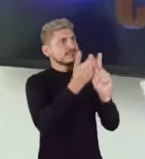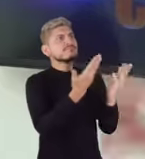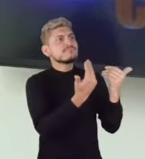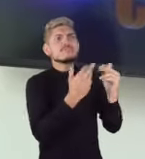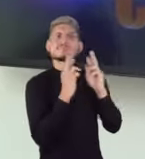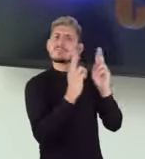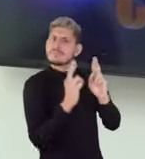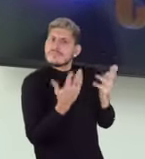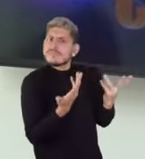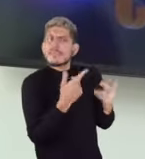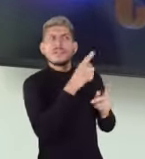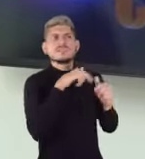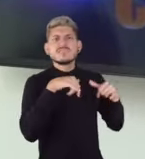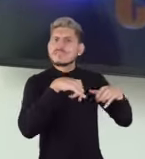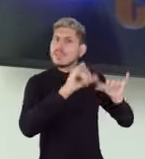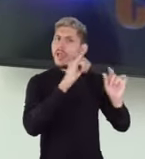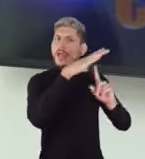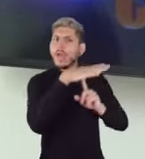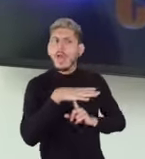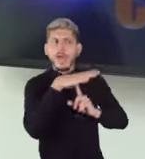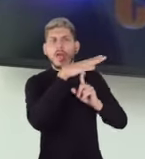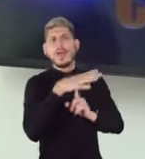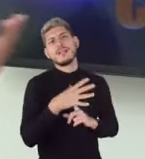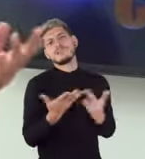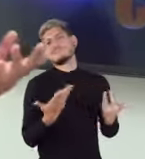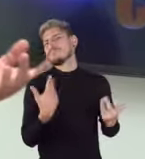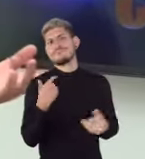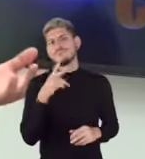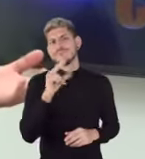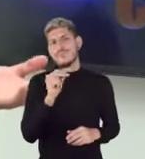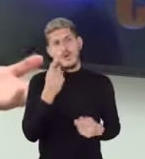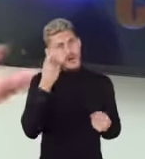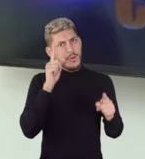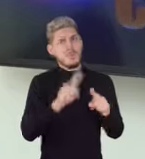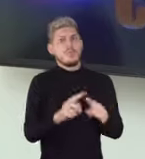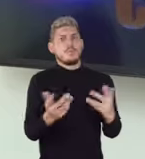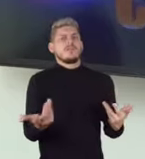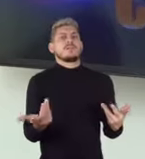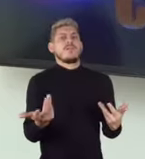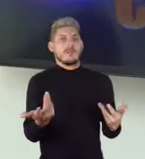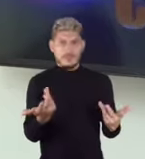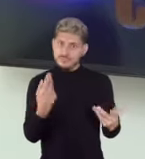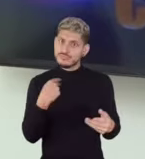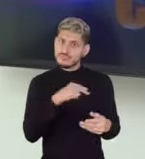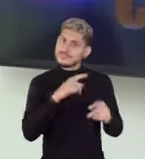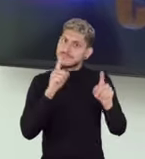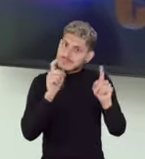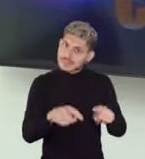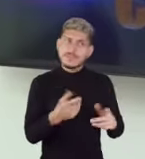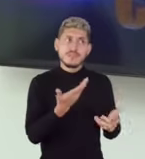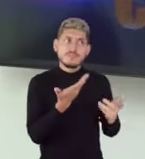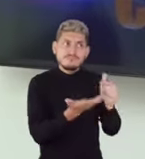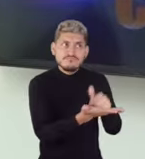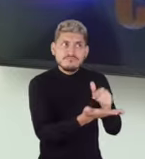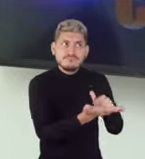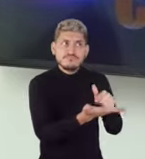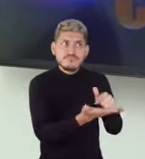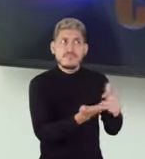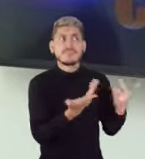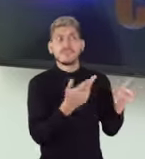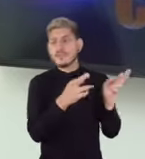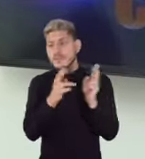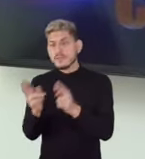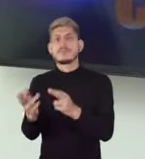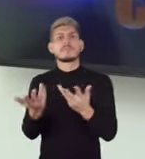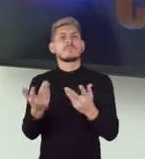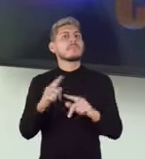sigan engañando, porque algo que realmente nos molesta, y bueno, para nosotros que es una lástima saber decir esto,